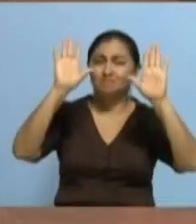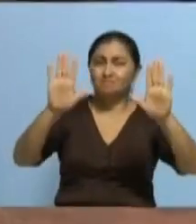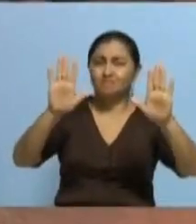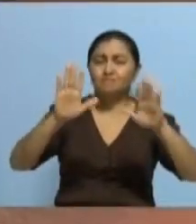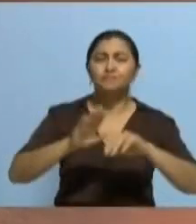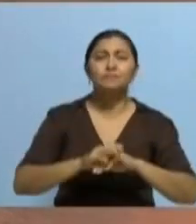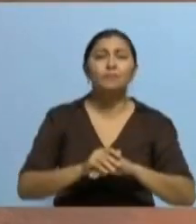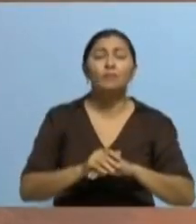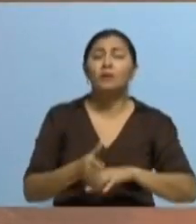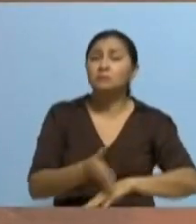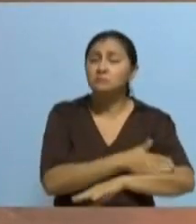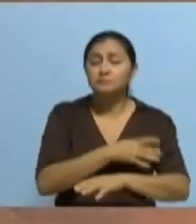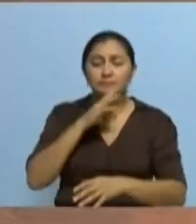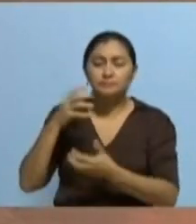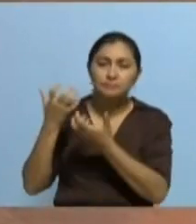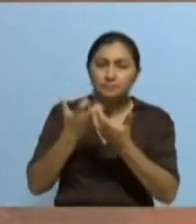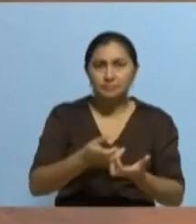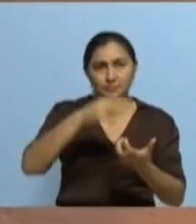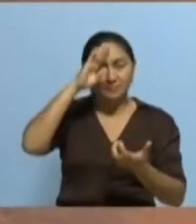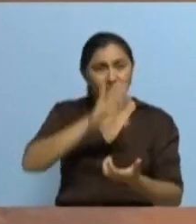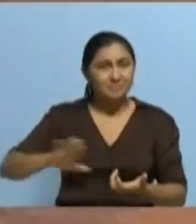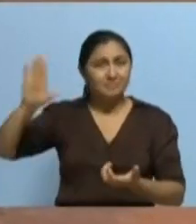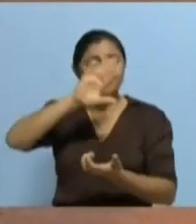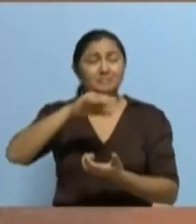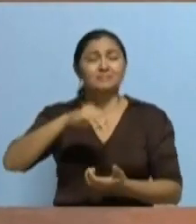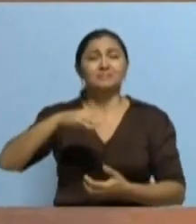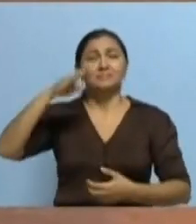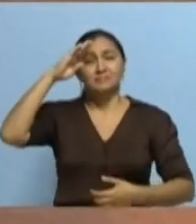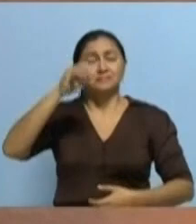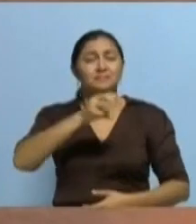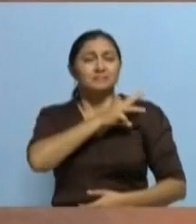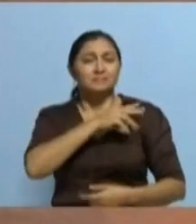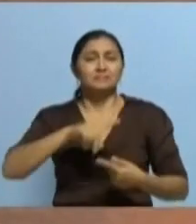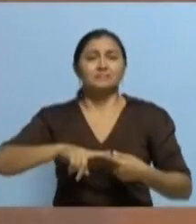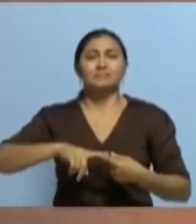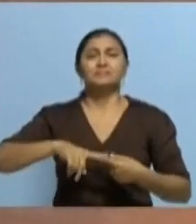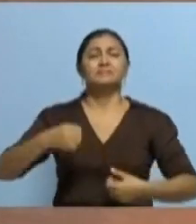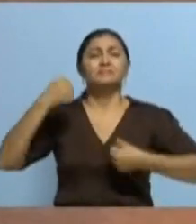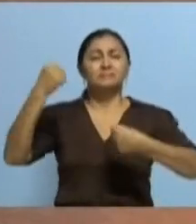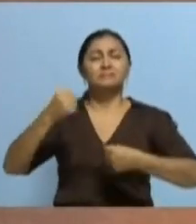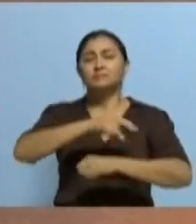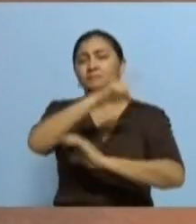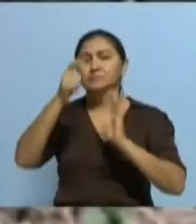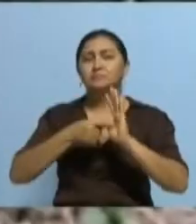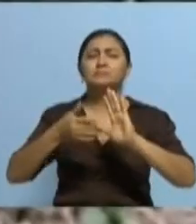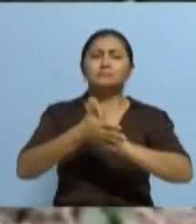Policía Nacional, el Ejército y la Armada han brindado un parte de seguridad para todos los sucreños.